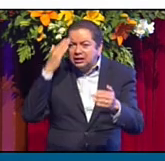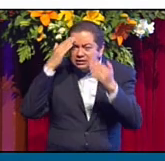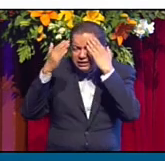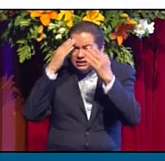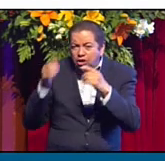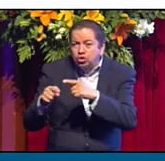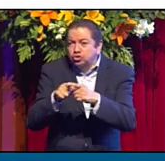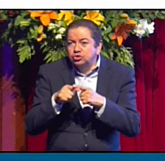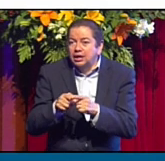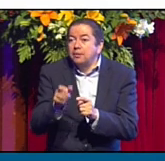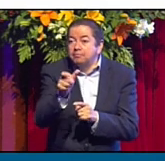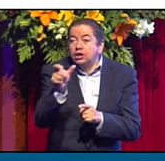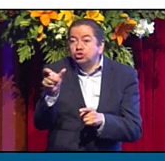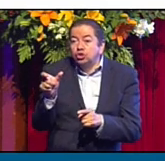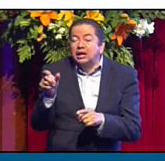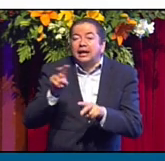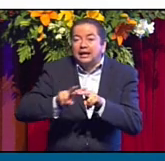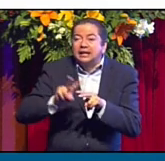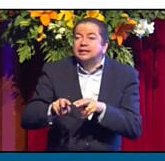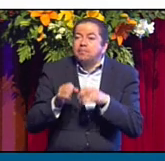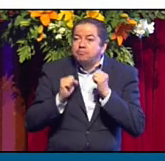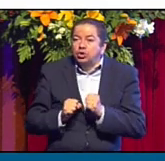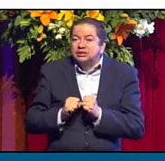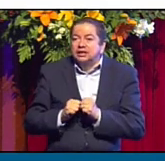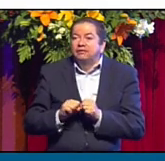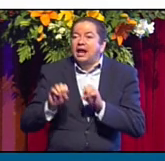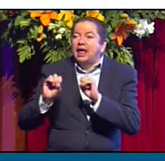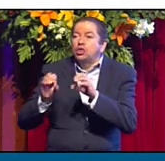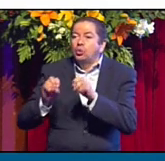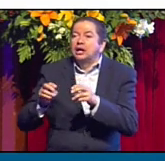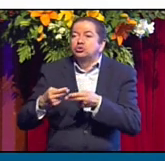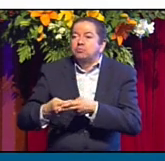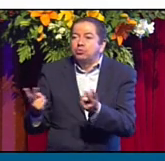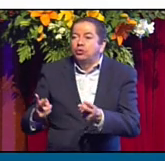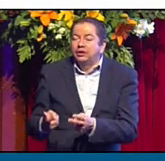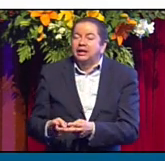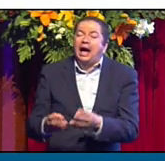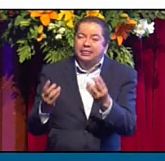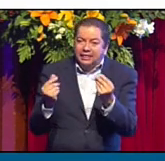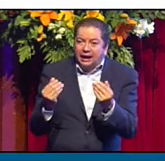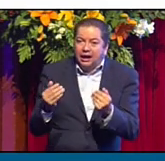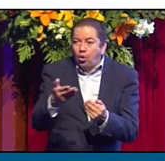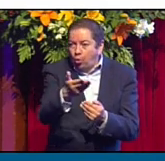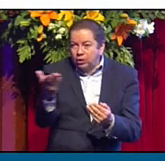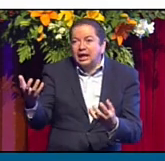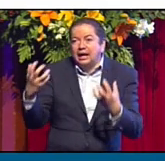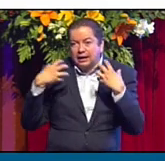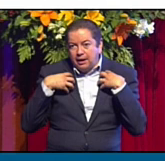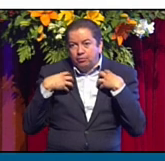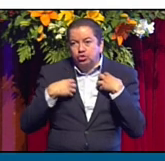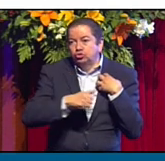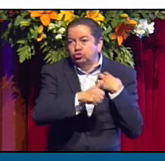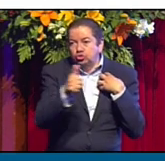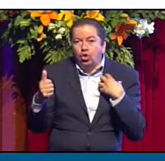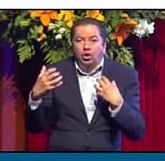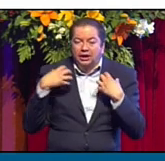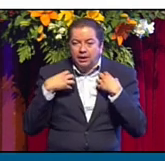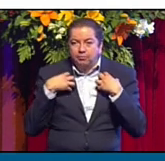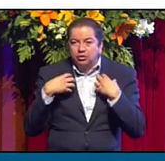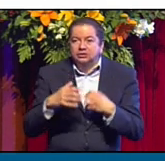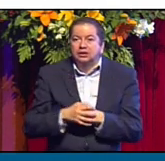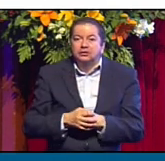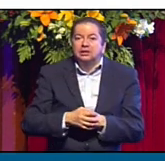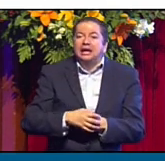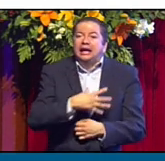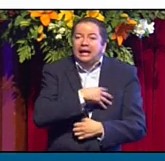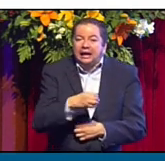en aquellos que hacen posible que la educación pública sea de calidad. Ustedes son los responsables, todos somos los responsables